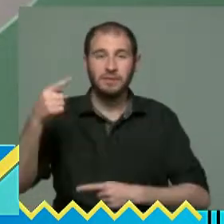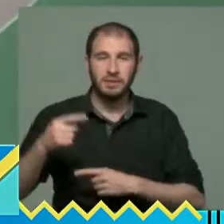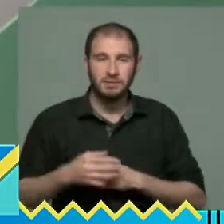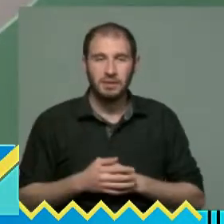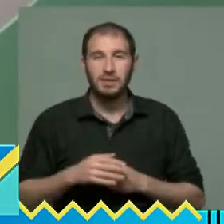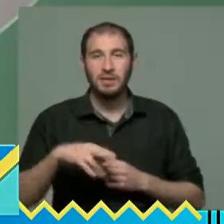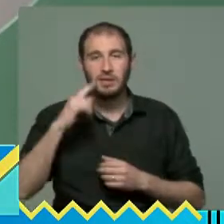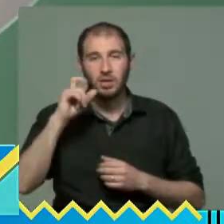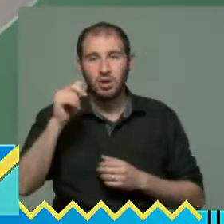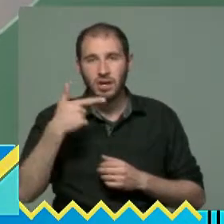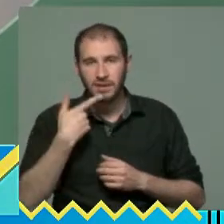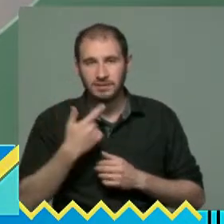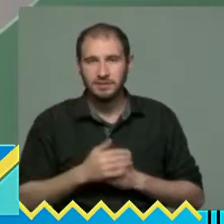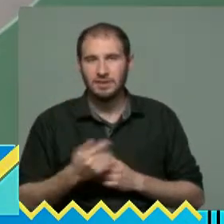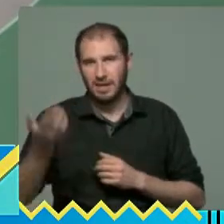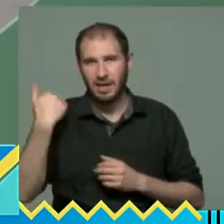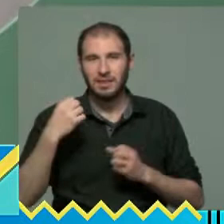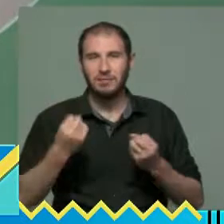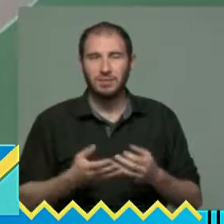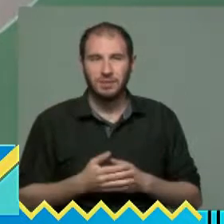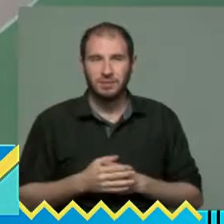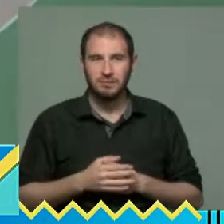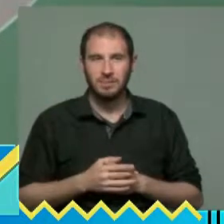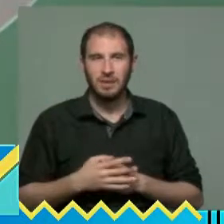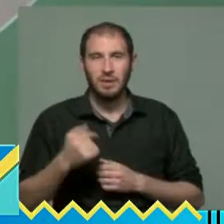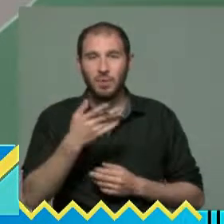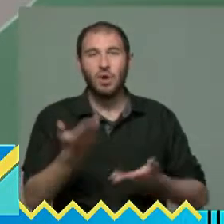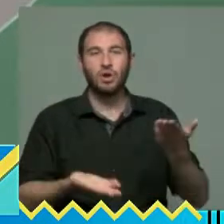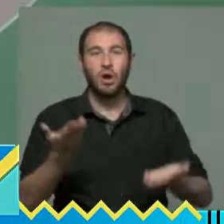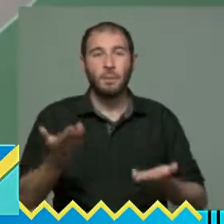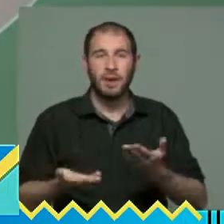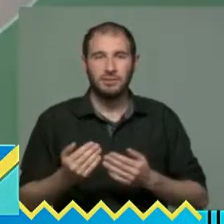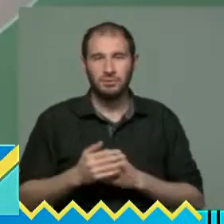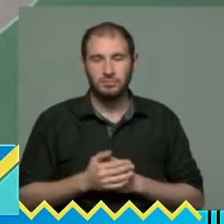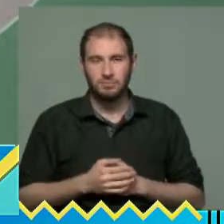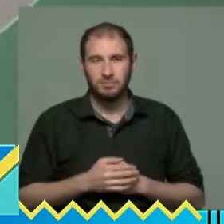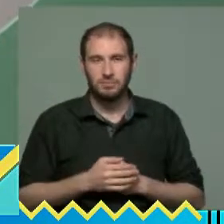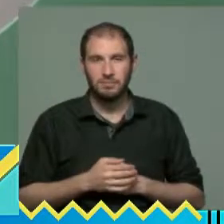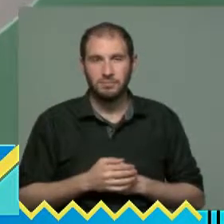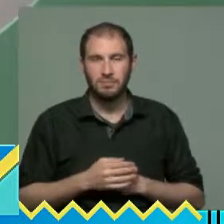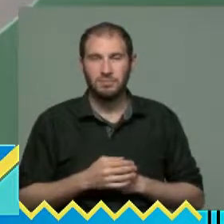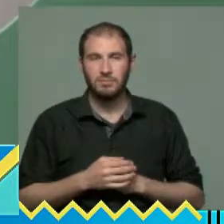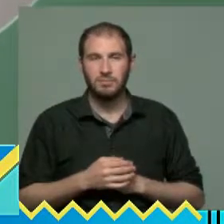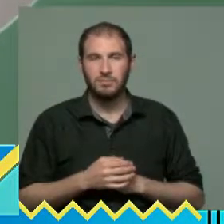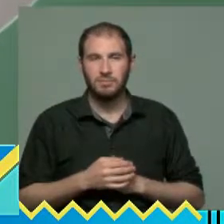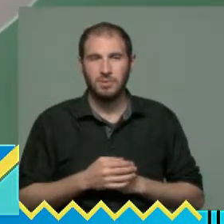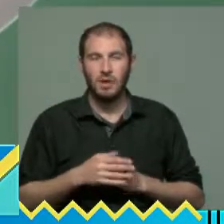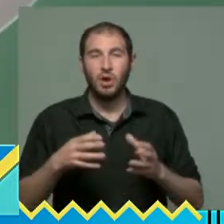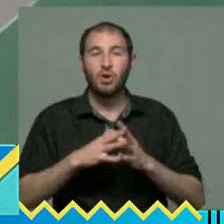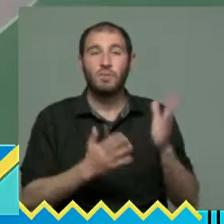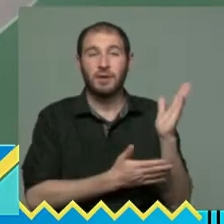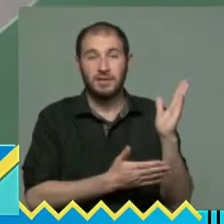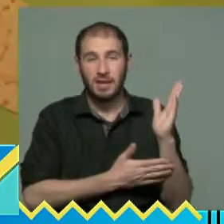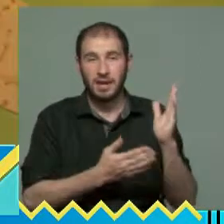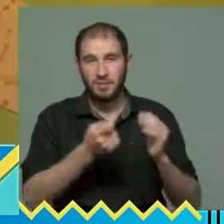con Nicolás del Caño en su momento, porque lo habías comparado un poco, en el sentido que el Frente de Izquierda, si